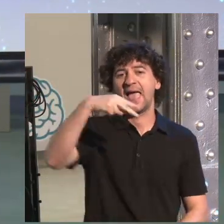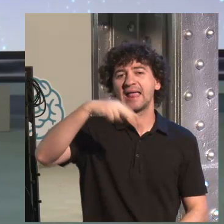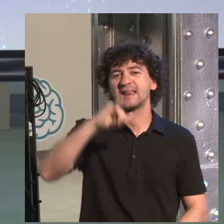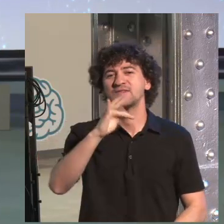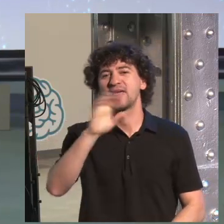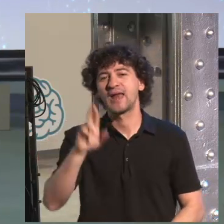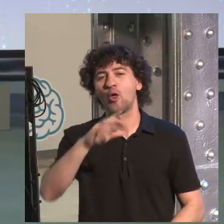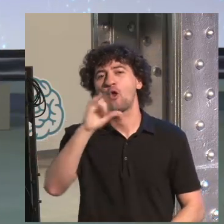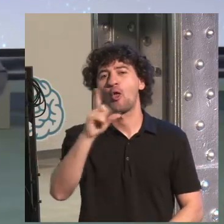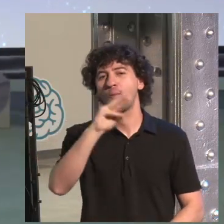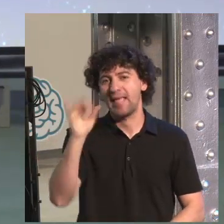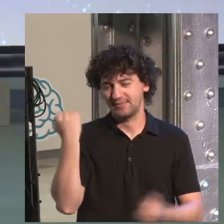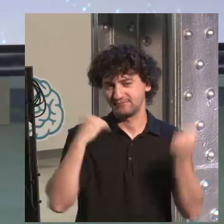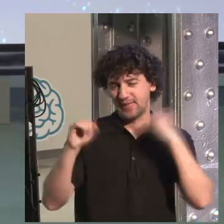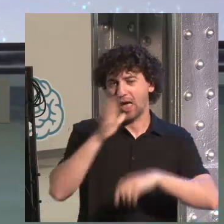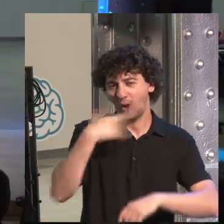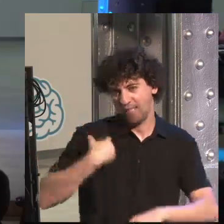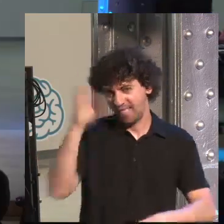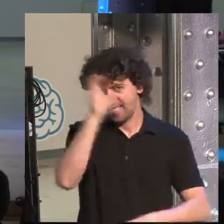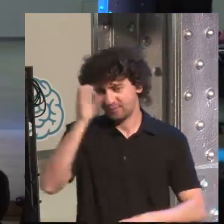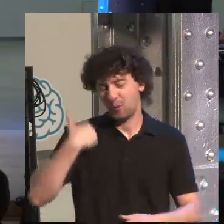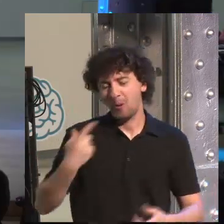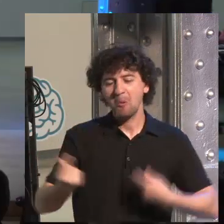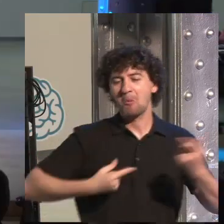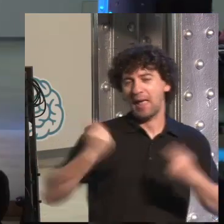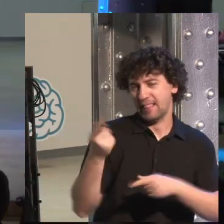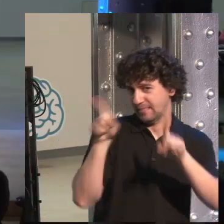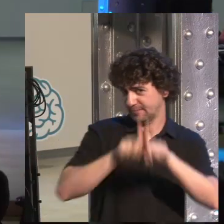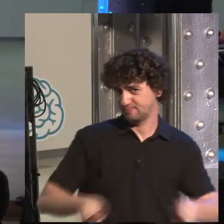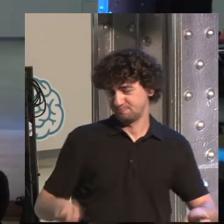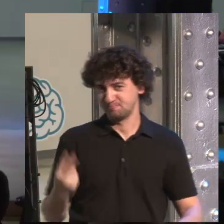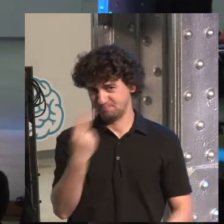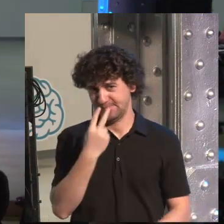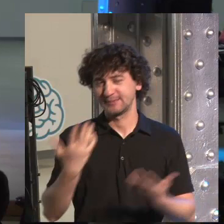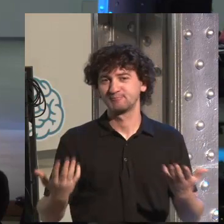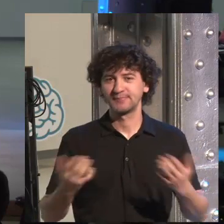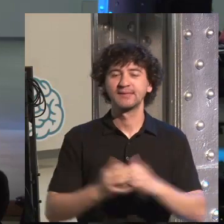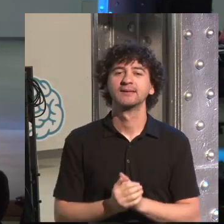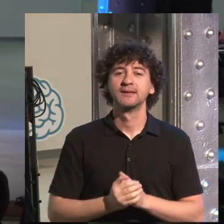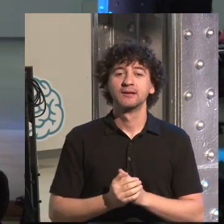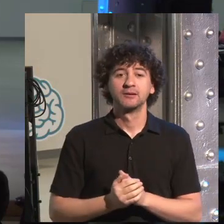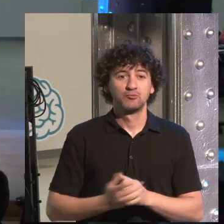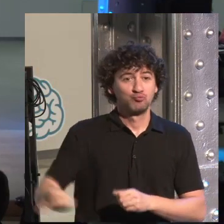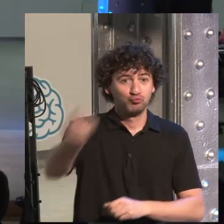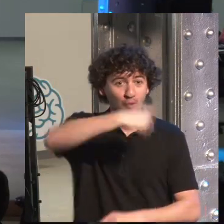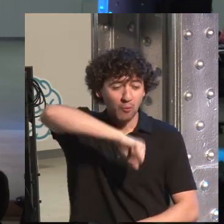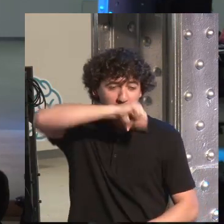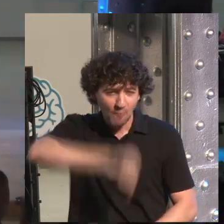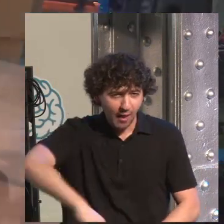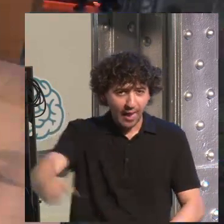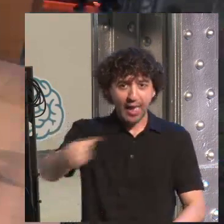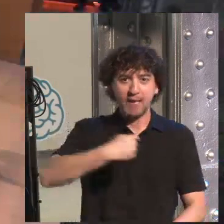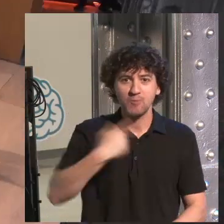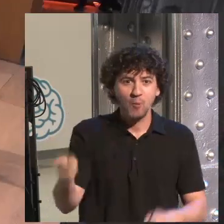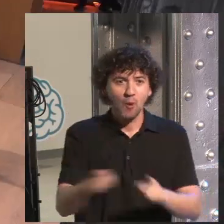científico, así que voy a forzar un poco, ¿vale? Pero estoy bailando, ¿no? Entonces, todos sois mis fans, todos J-Lo, I